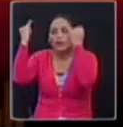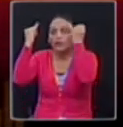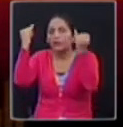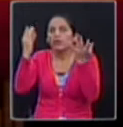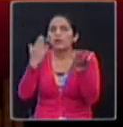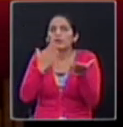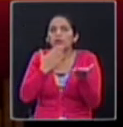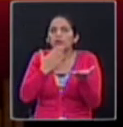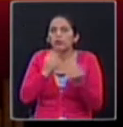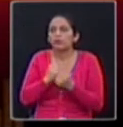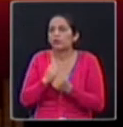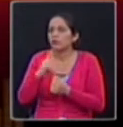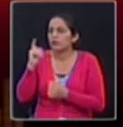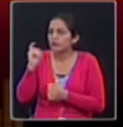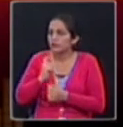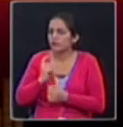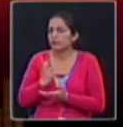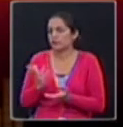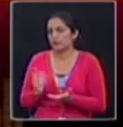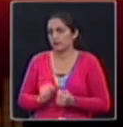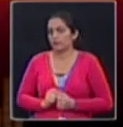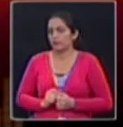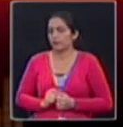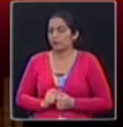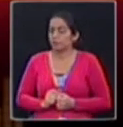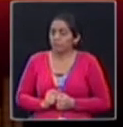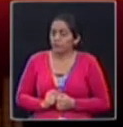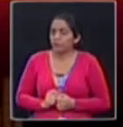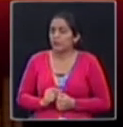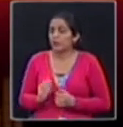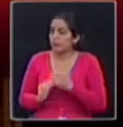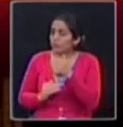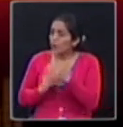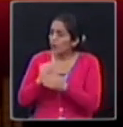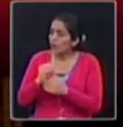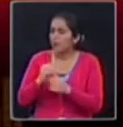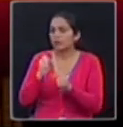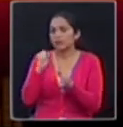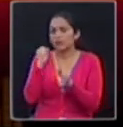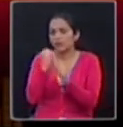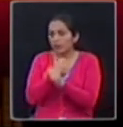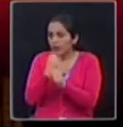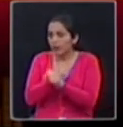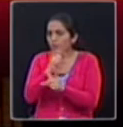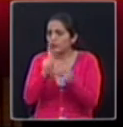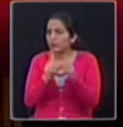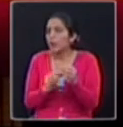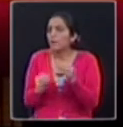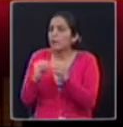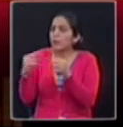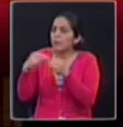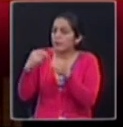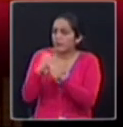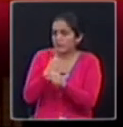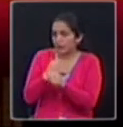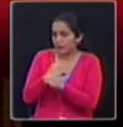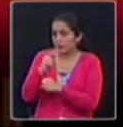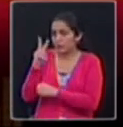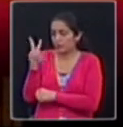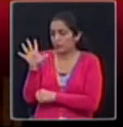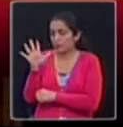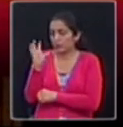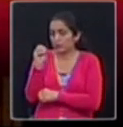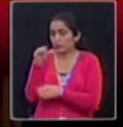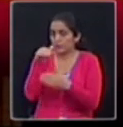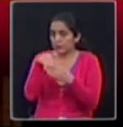contractuales que no van a precarizar, pero que sí van a dar un empleo a quien no lo tiene y a estos 250 mil personas que año a año se van incorporando